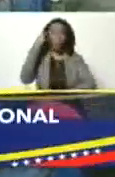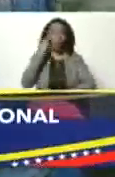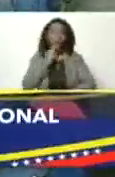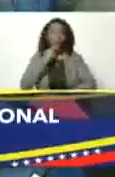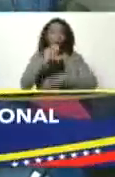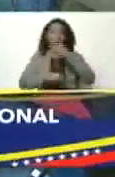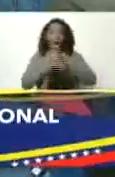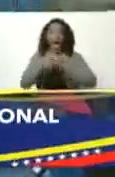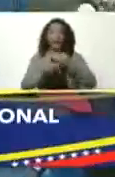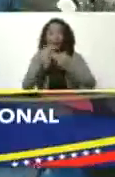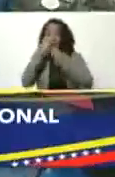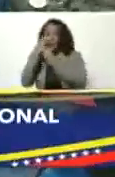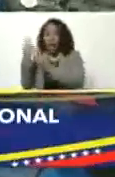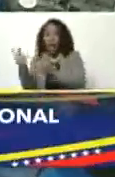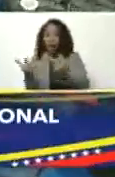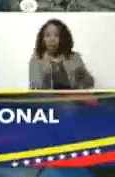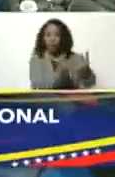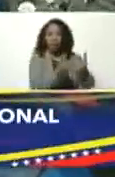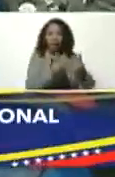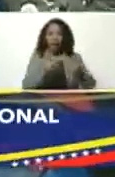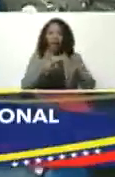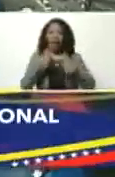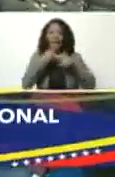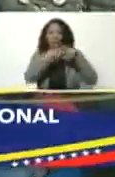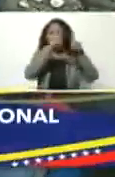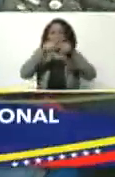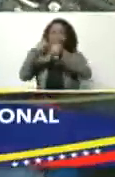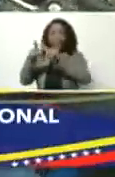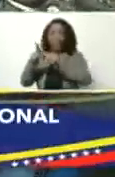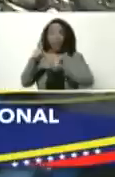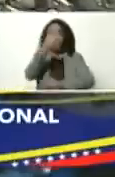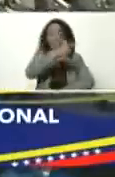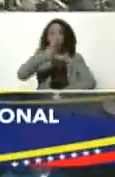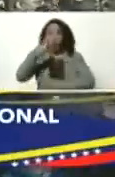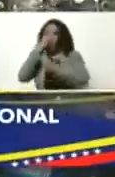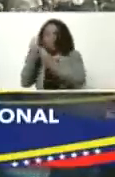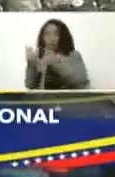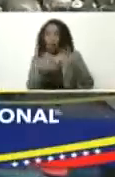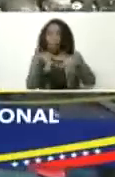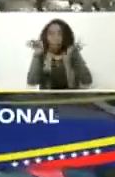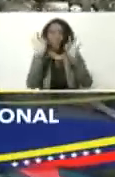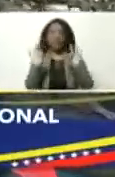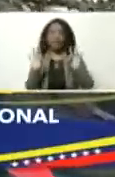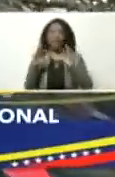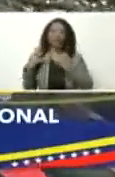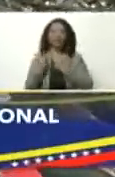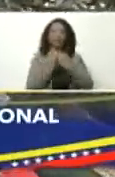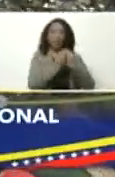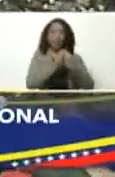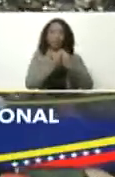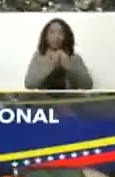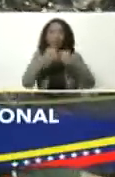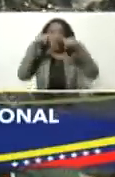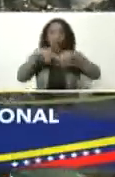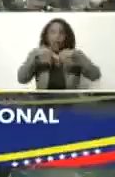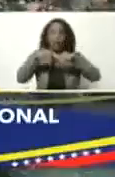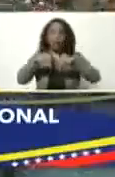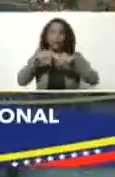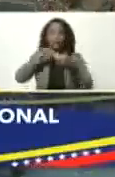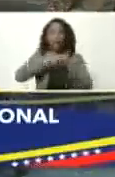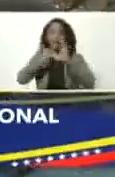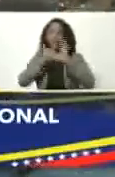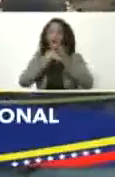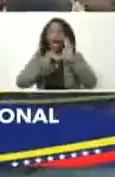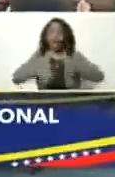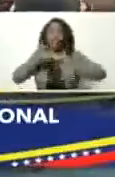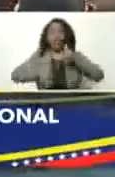en darles cordial bienvenida a las distinguidas personalidades e invitados especiales que nos acompañan en este significativo